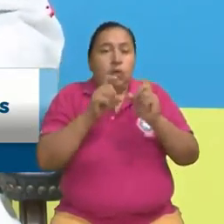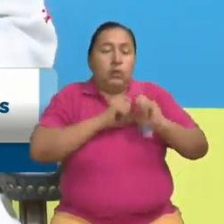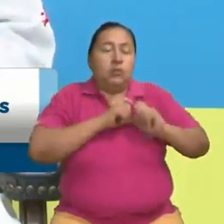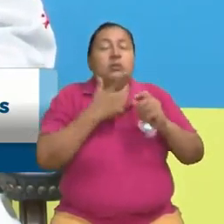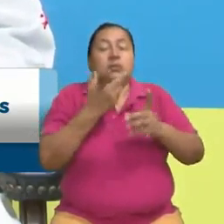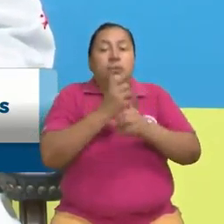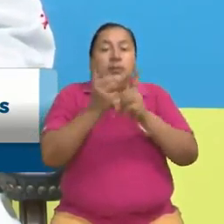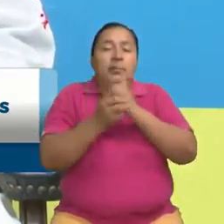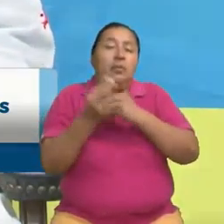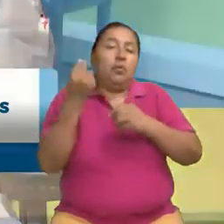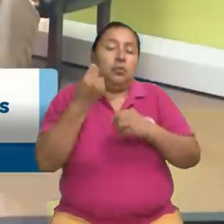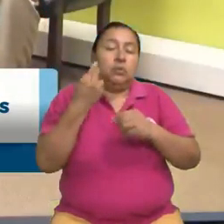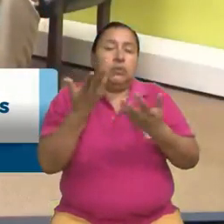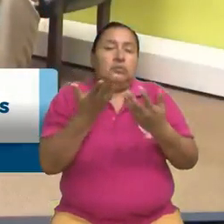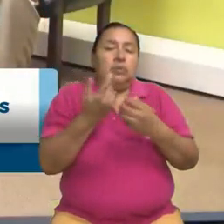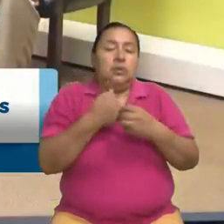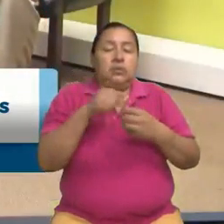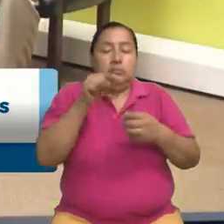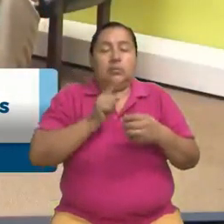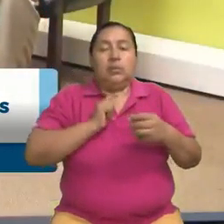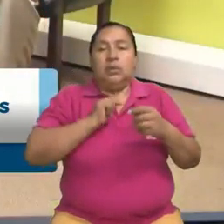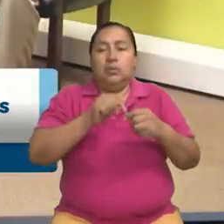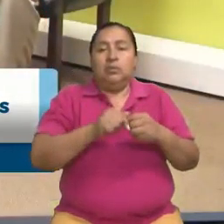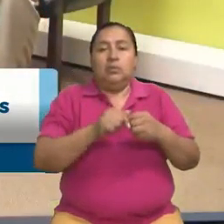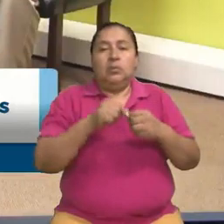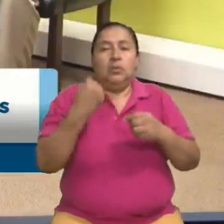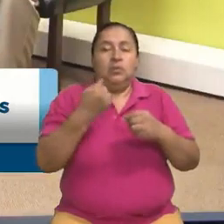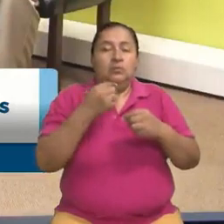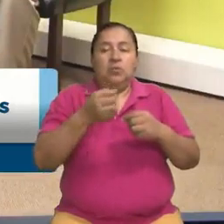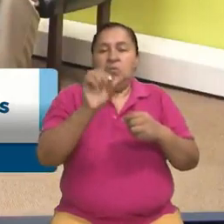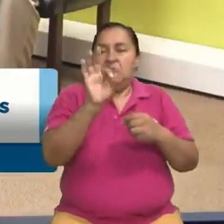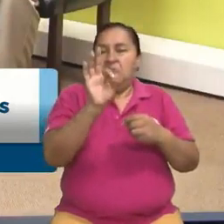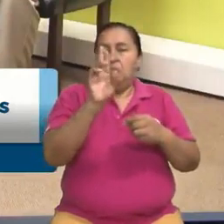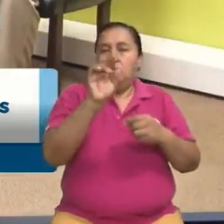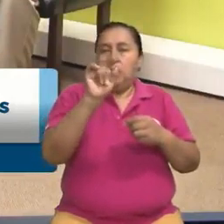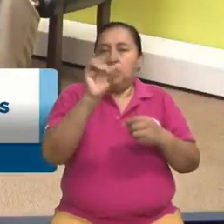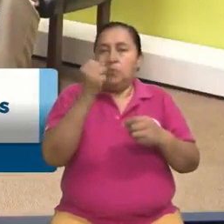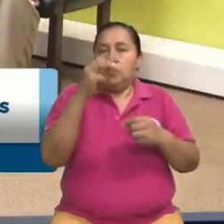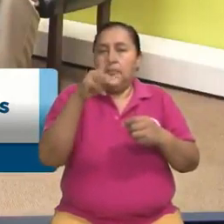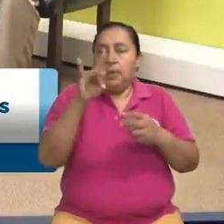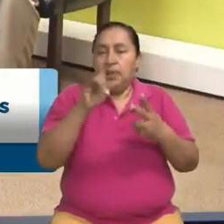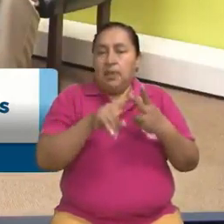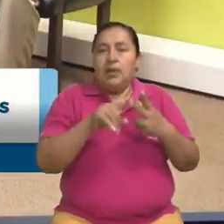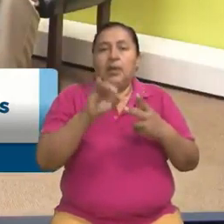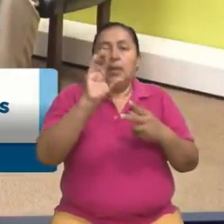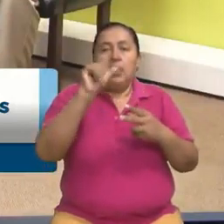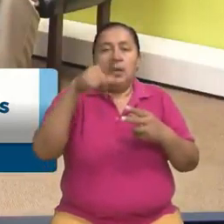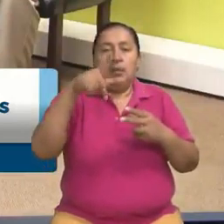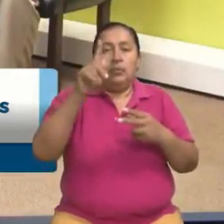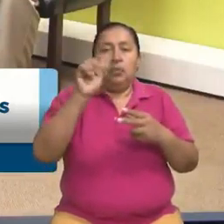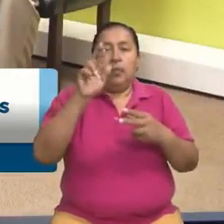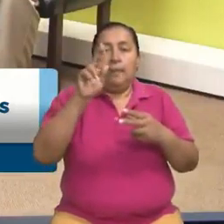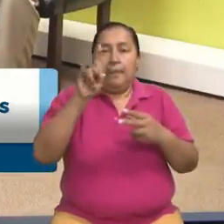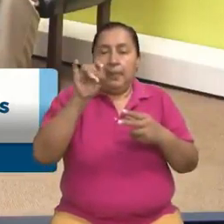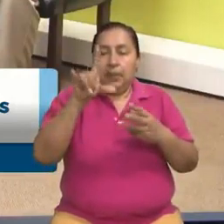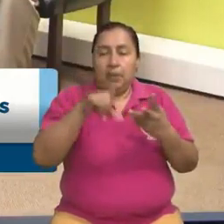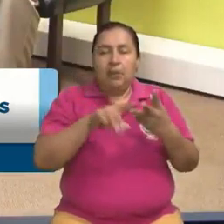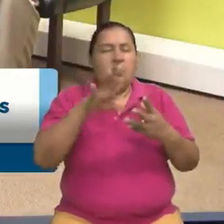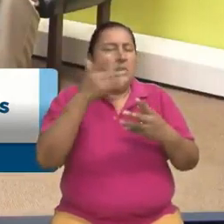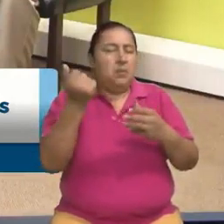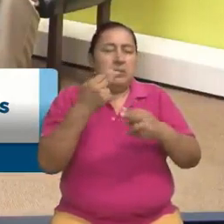que usarlo. En este caso sería la furosemida, la captopril, la espironolactona. Si hay otras